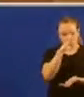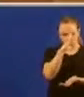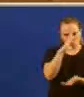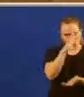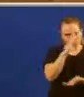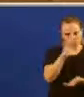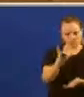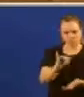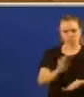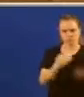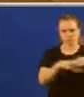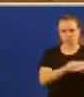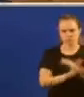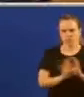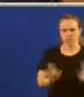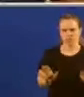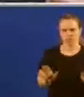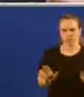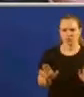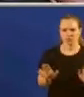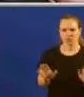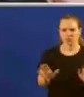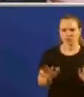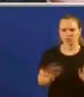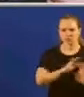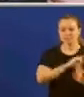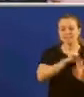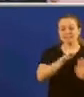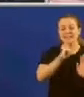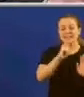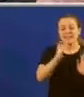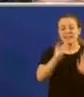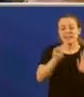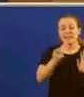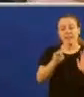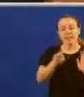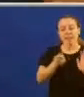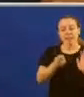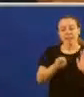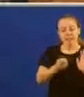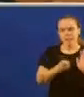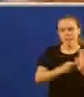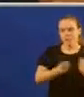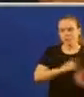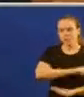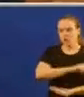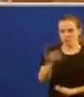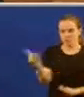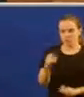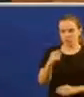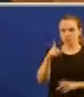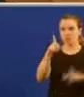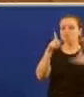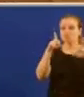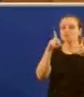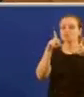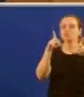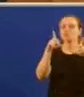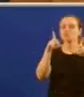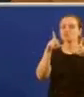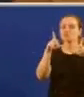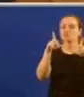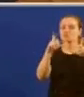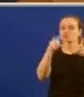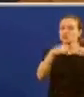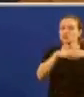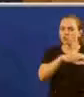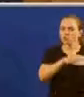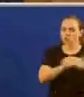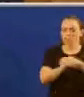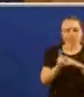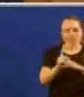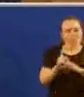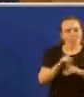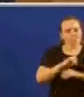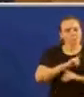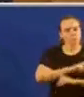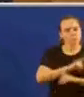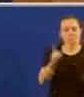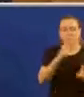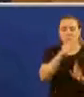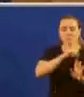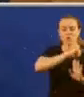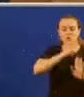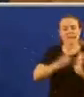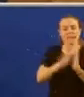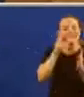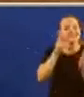ocultou esta foto e hasta incumpliu a lei para ocultar esta foto porque incumpliu a lei de transparencia que lle obriga a publicar